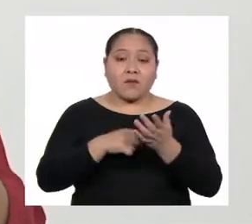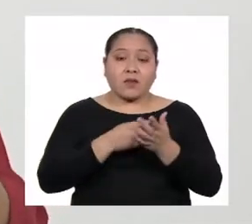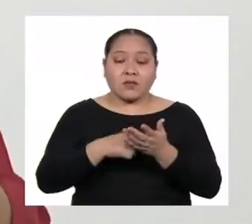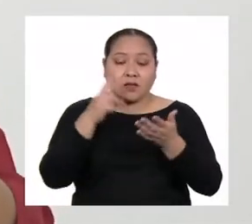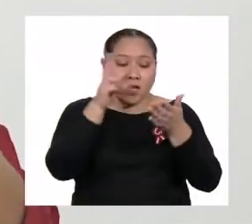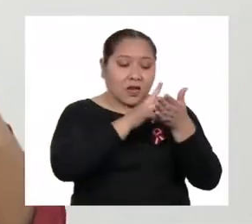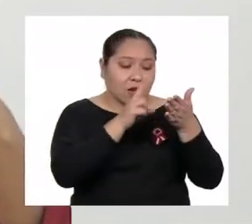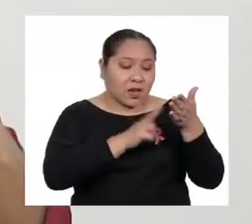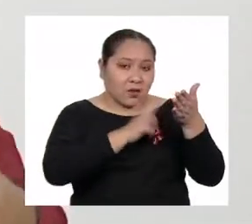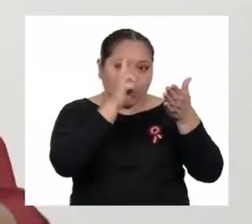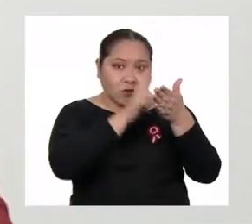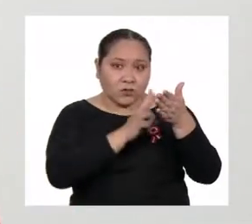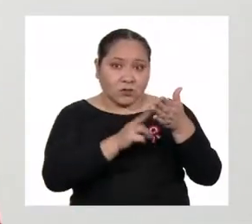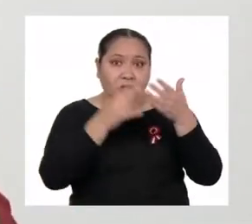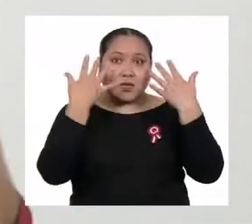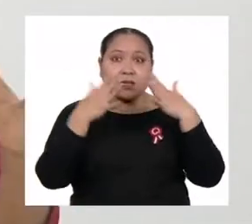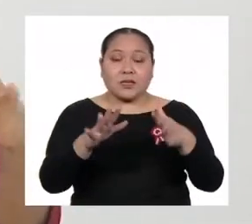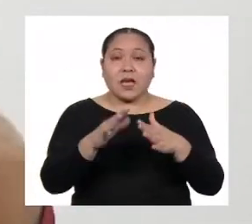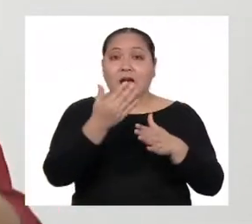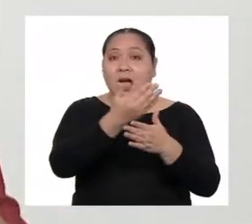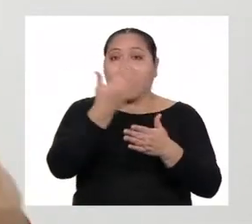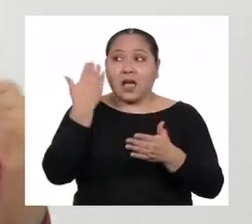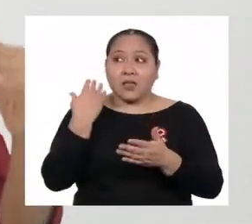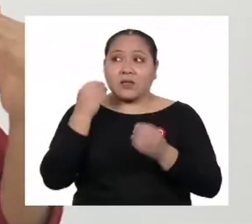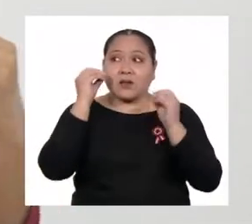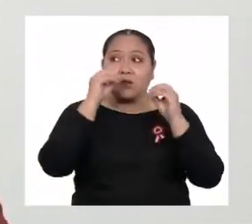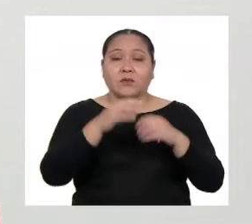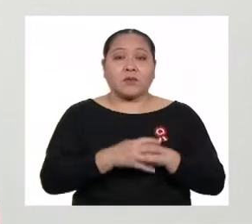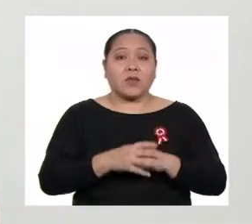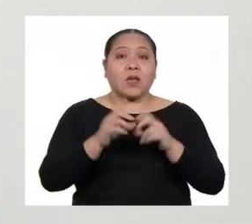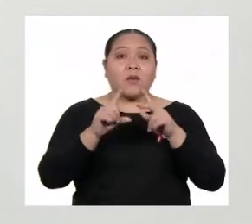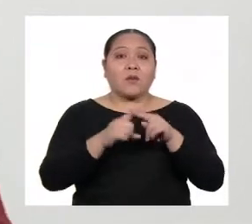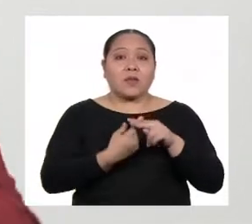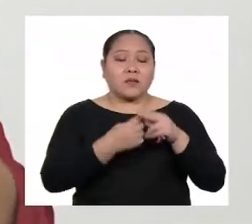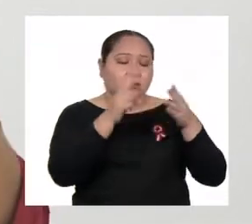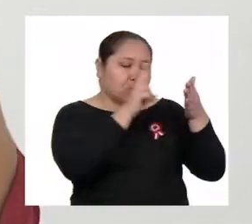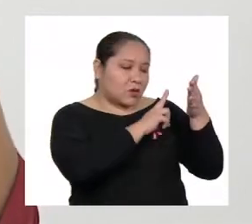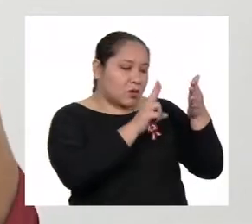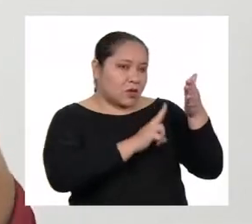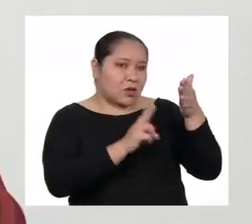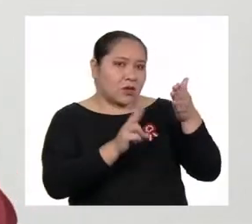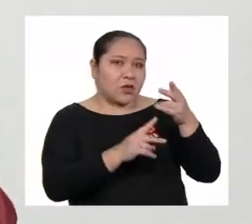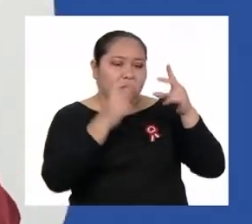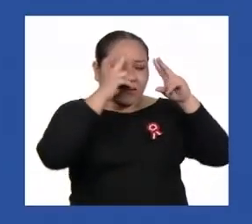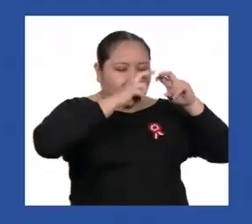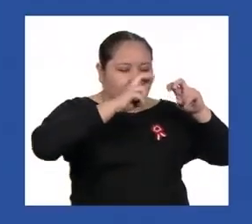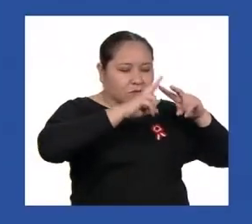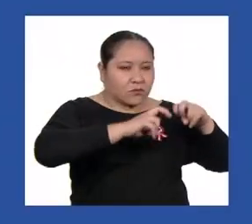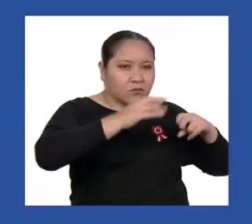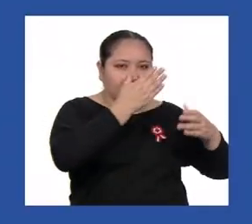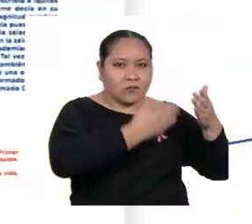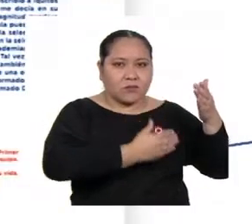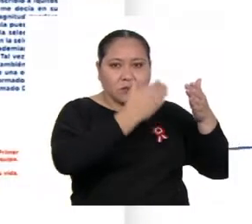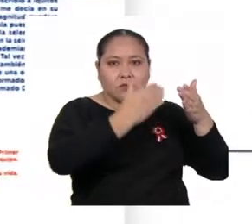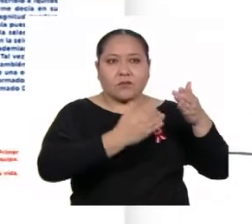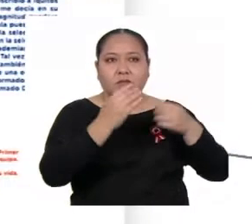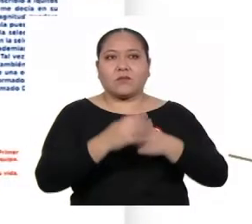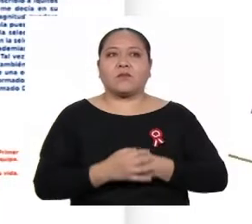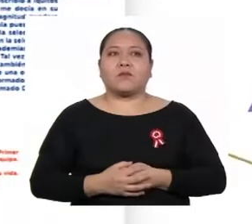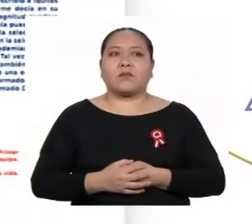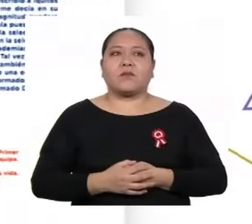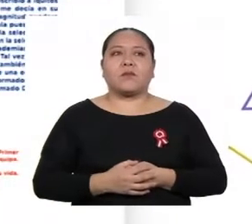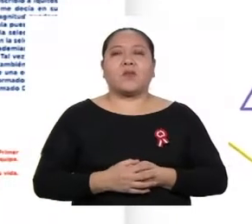un texto, y ya lo hemos hecho antes. Empecemos la lectura explorando el texto.